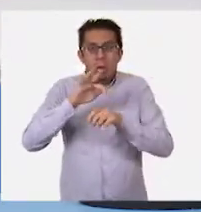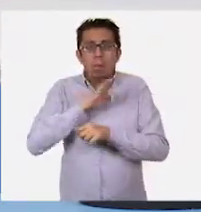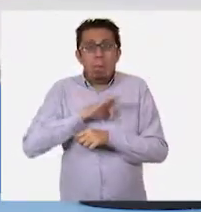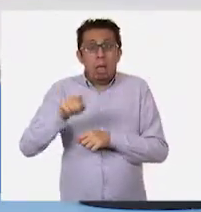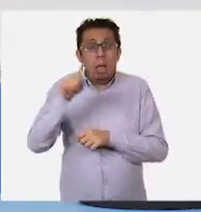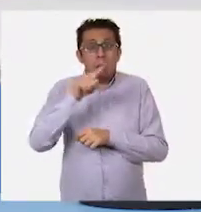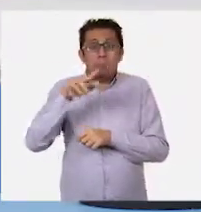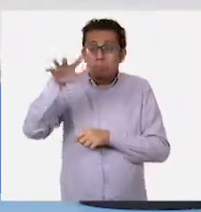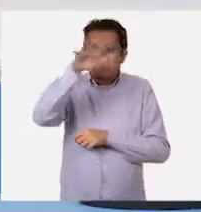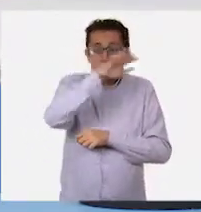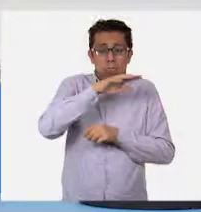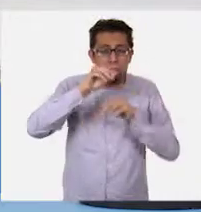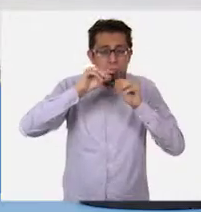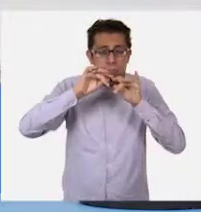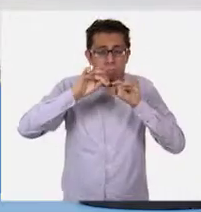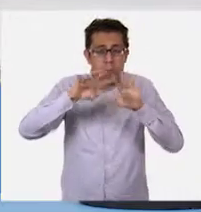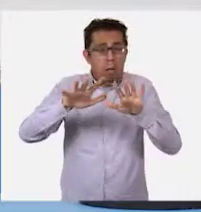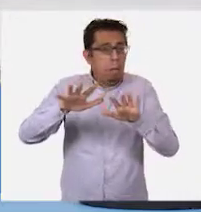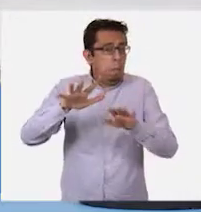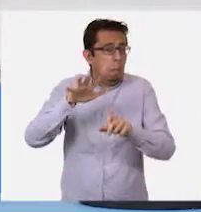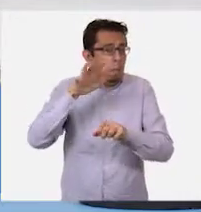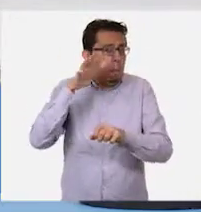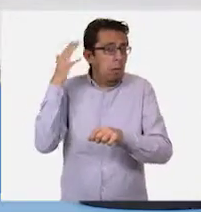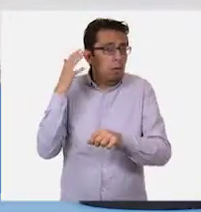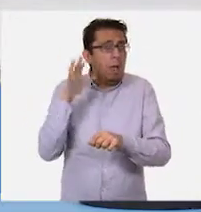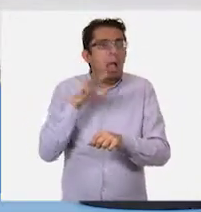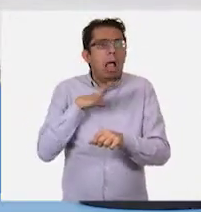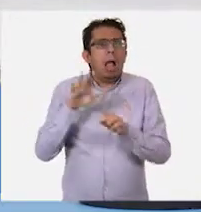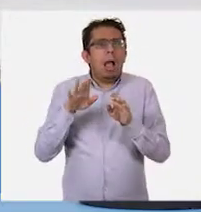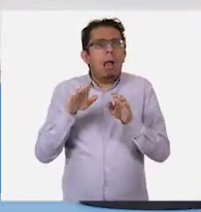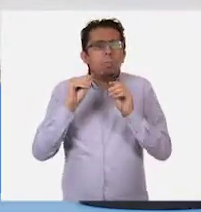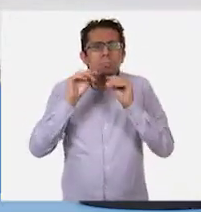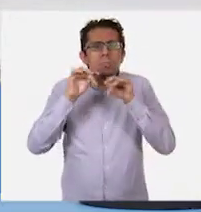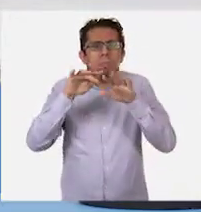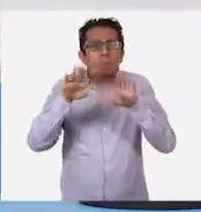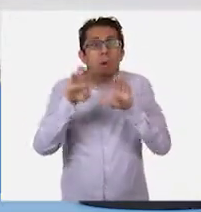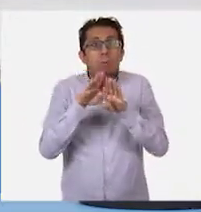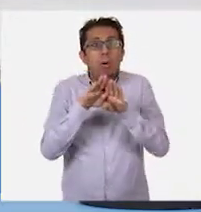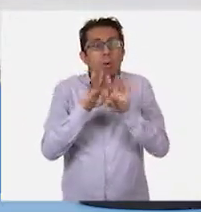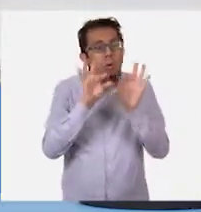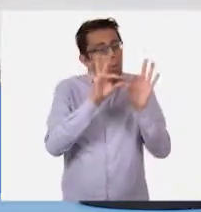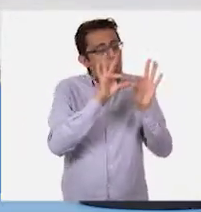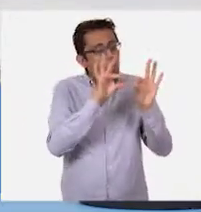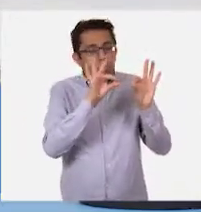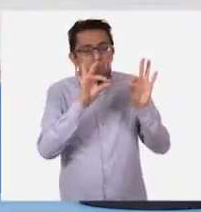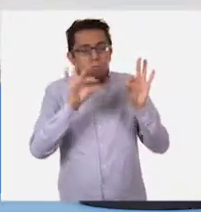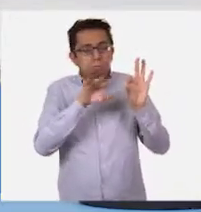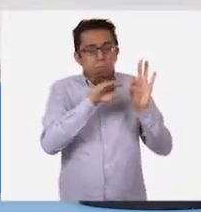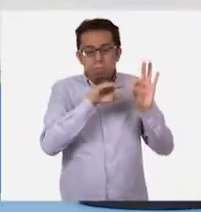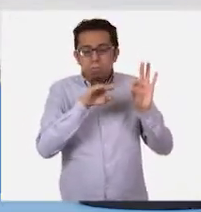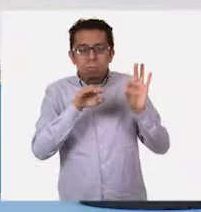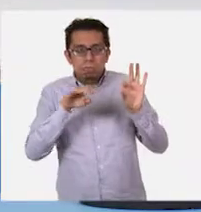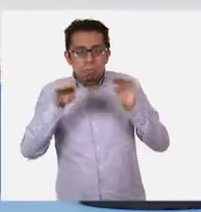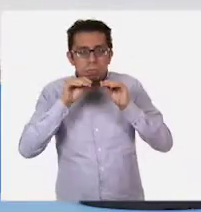espacio. Se propaga en línea recta. Y gracias a ella podemos observar